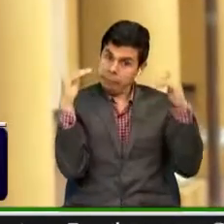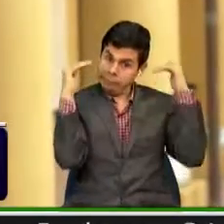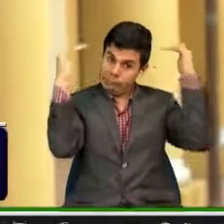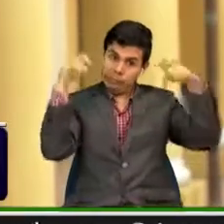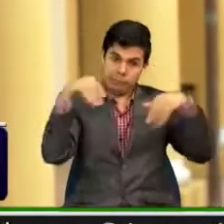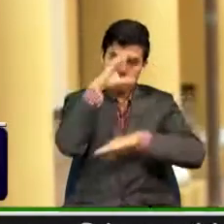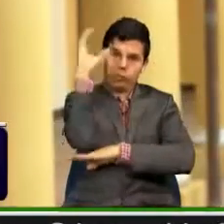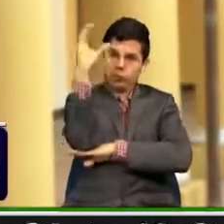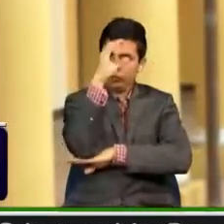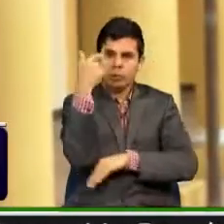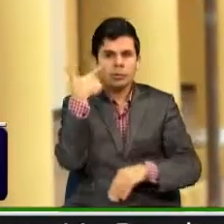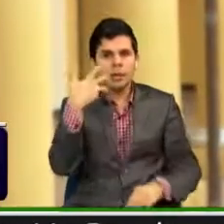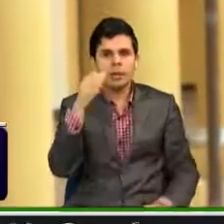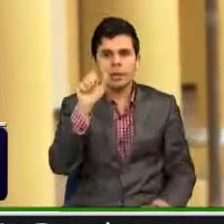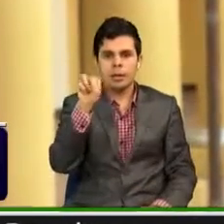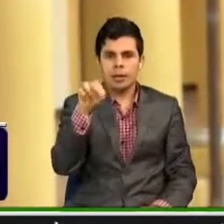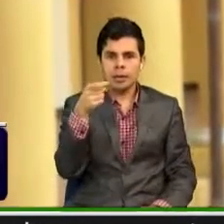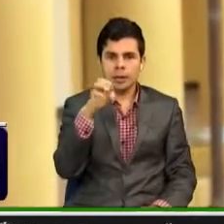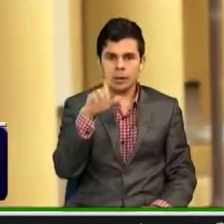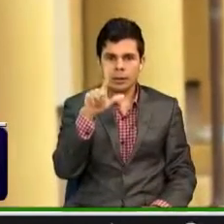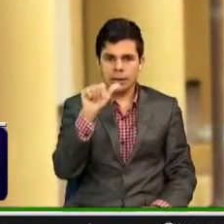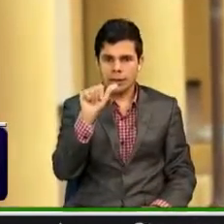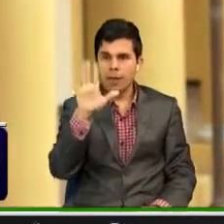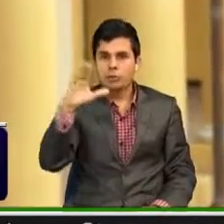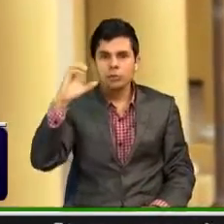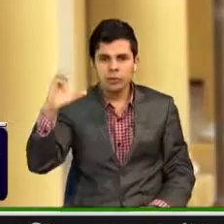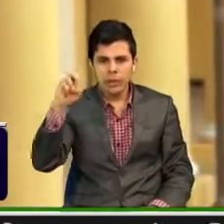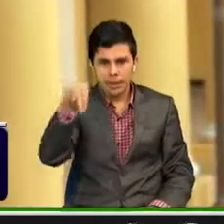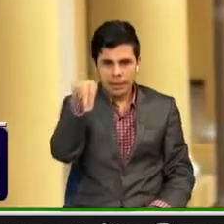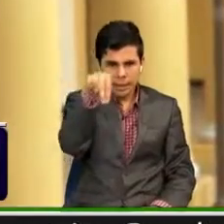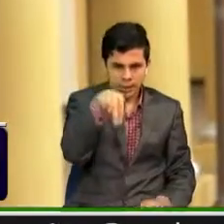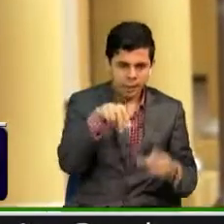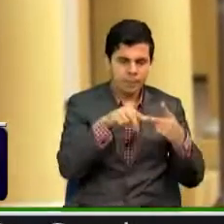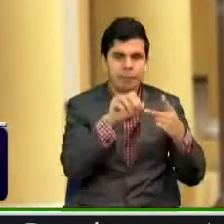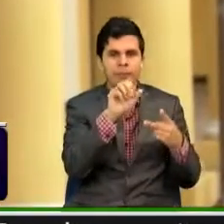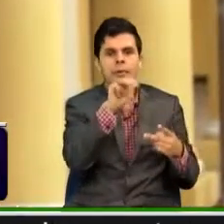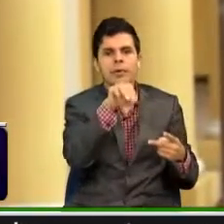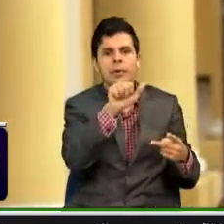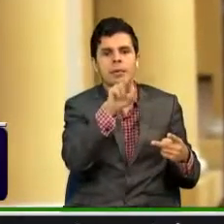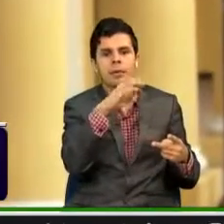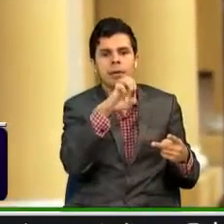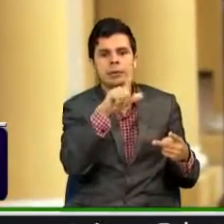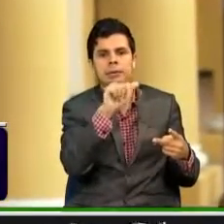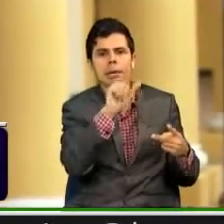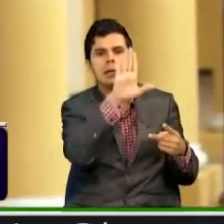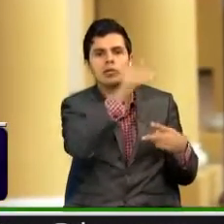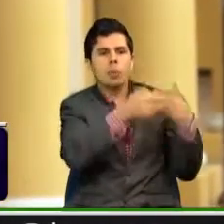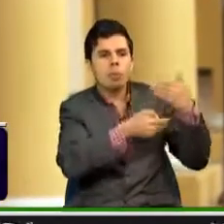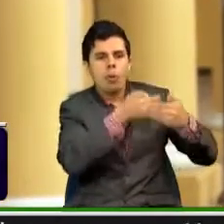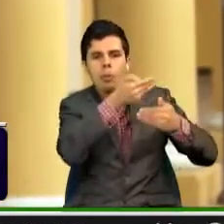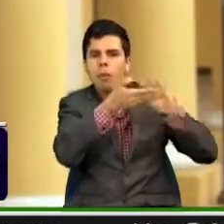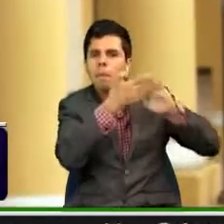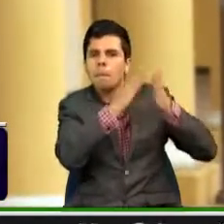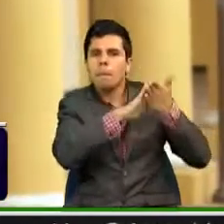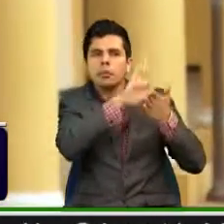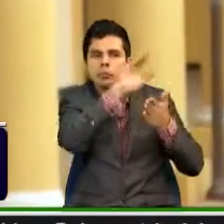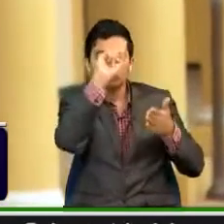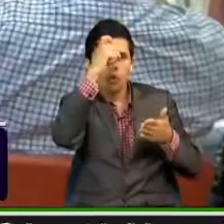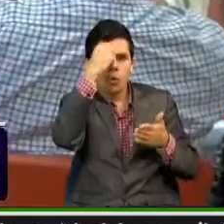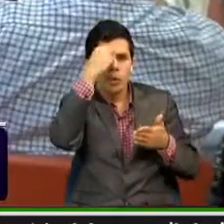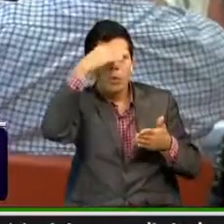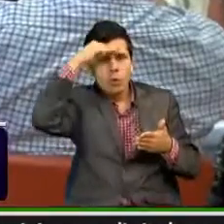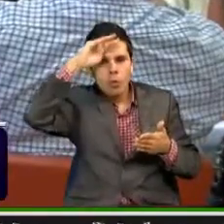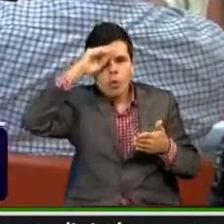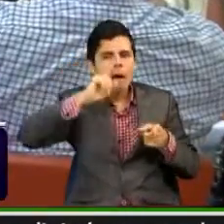región sino el país ángela patricia janiot de cnn en español llamarse la dura la jefe de prensa del proceso de paz por parte del gobierno de la